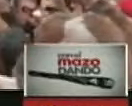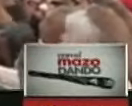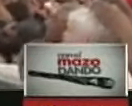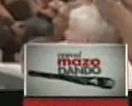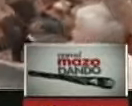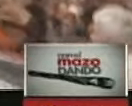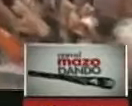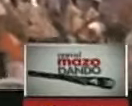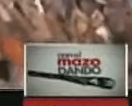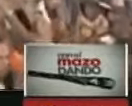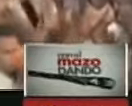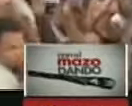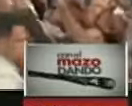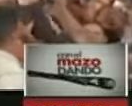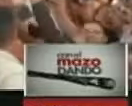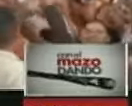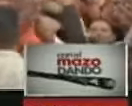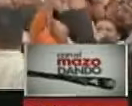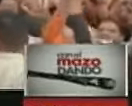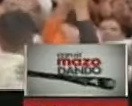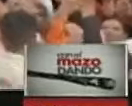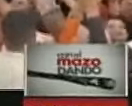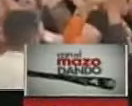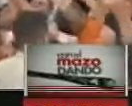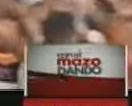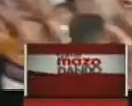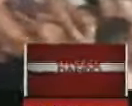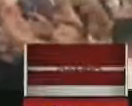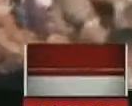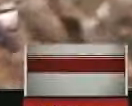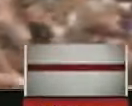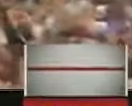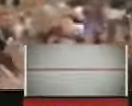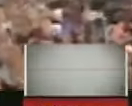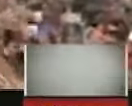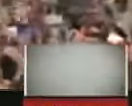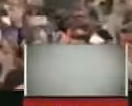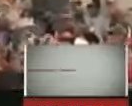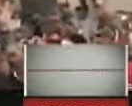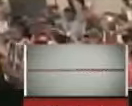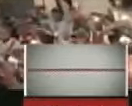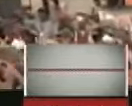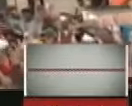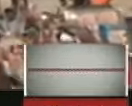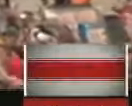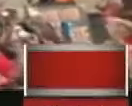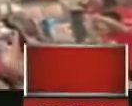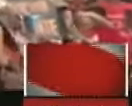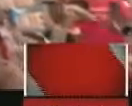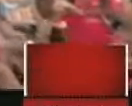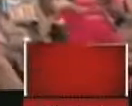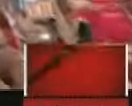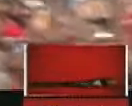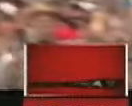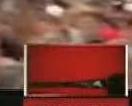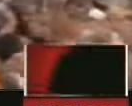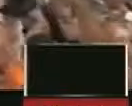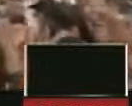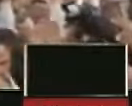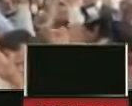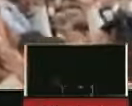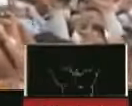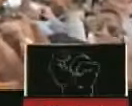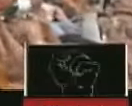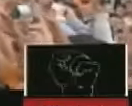ya venía de regreso. 6:30, casi 7, todavía había bastante claridad. Y eso sin convocar a nadie. Eso sin